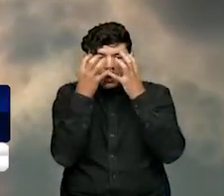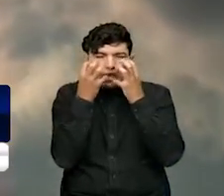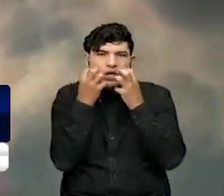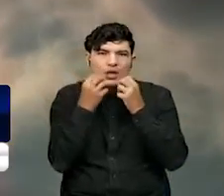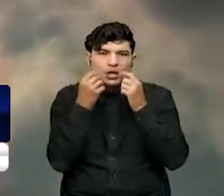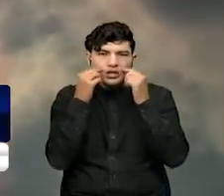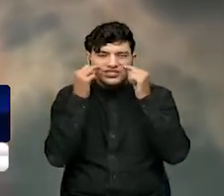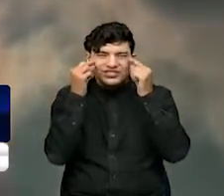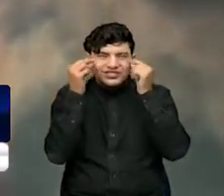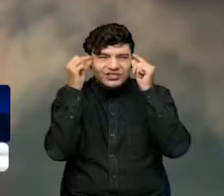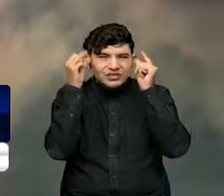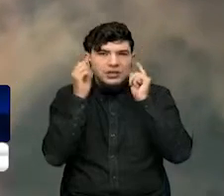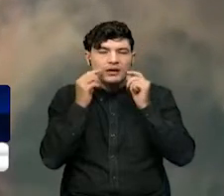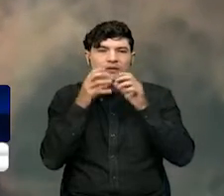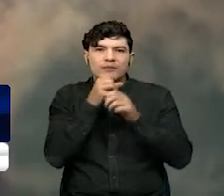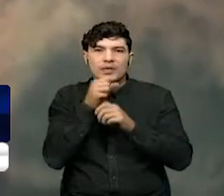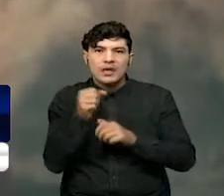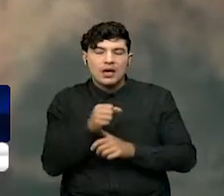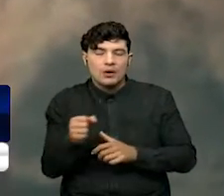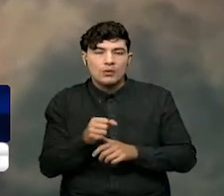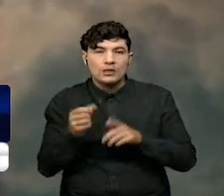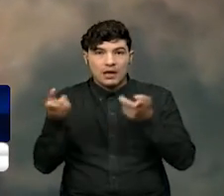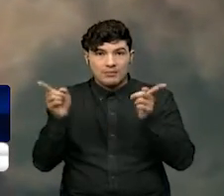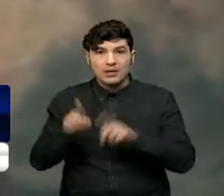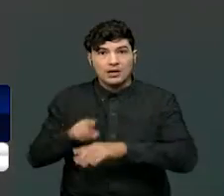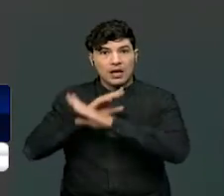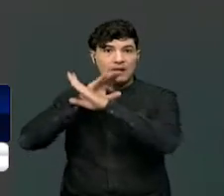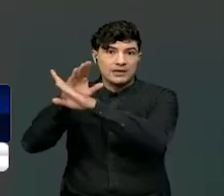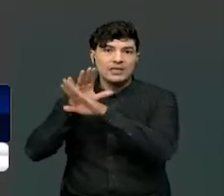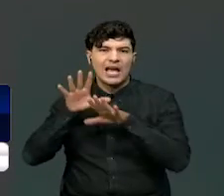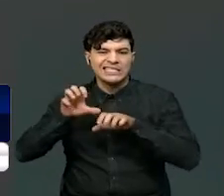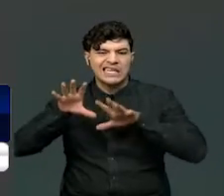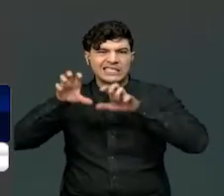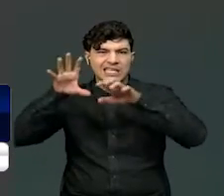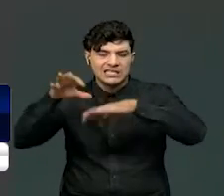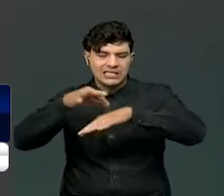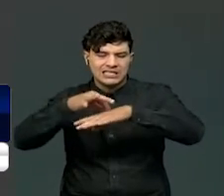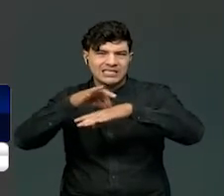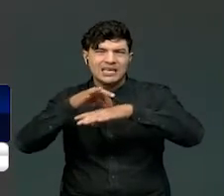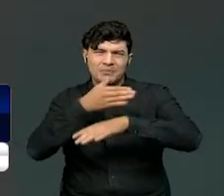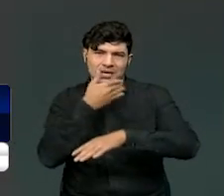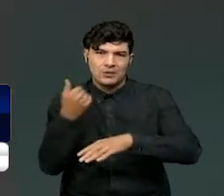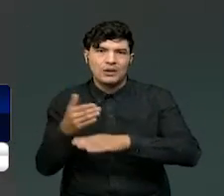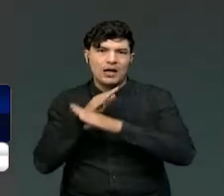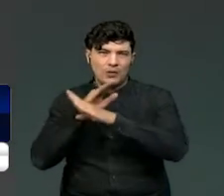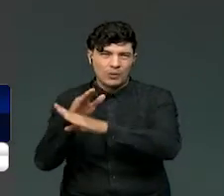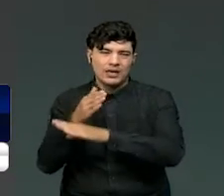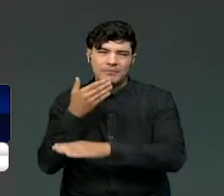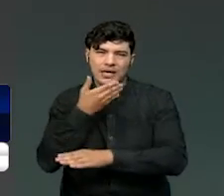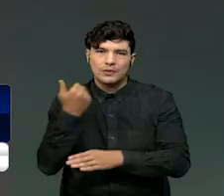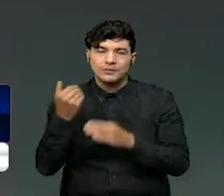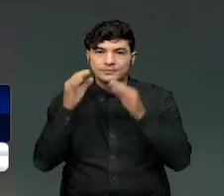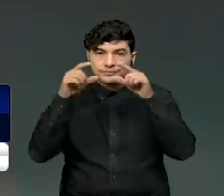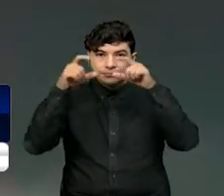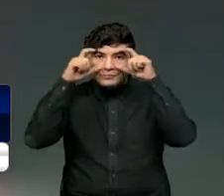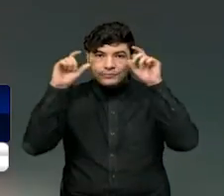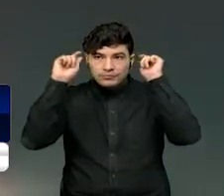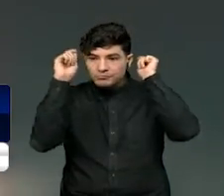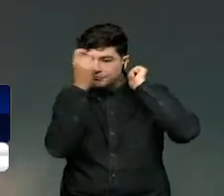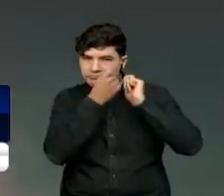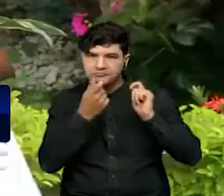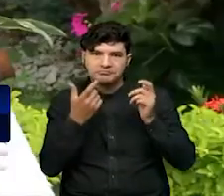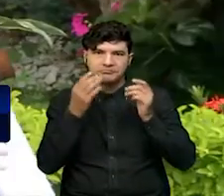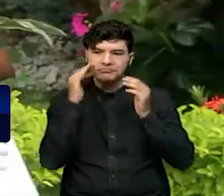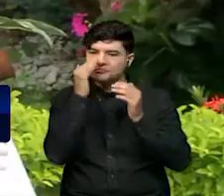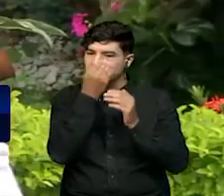también para evitar cánceres y otros problemas con la piel lo mejor es protegerse con atuendos adecuados es